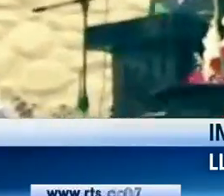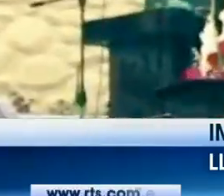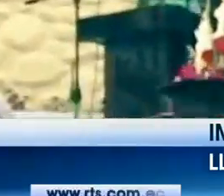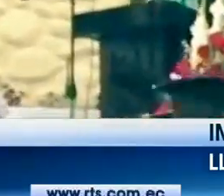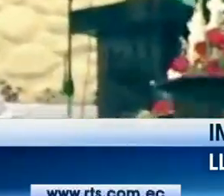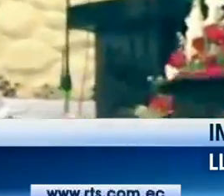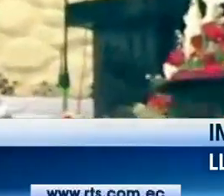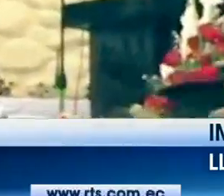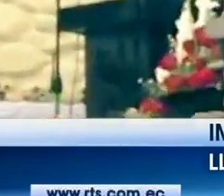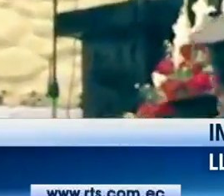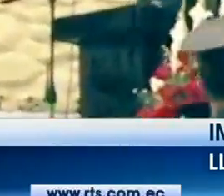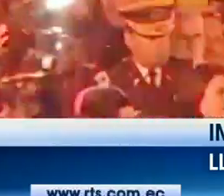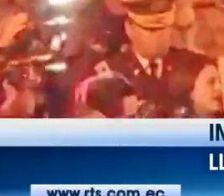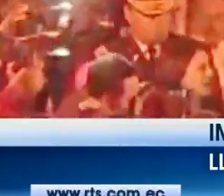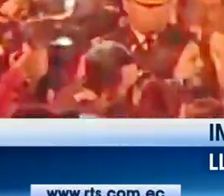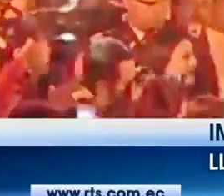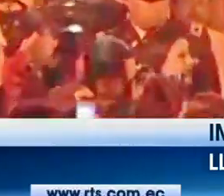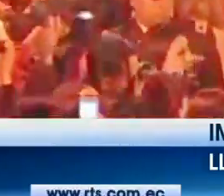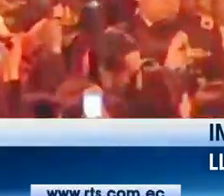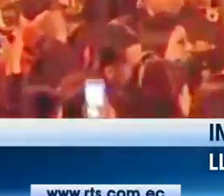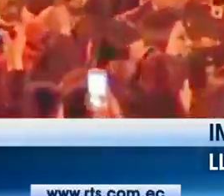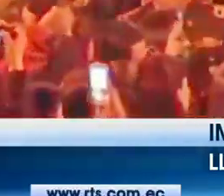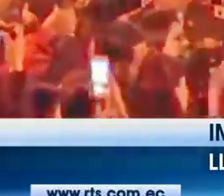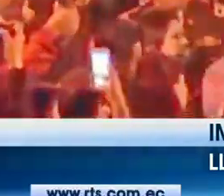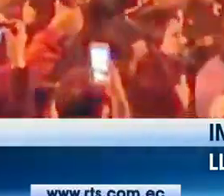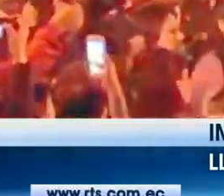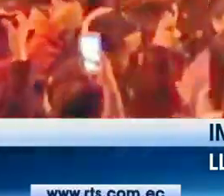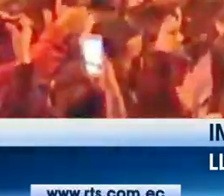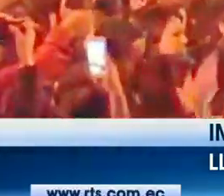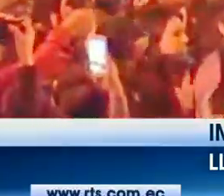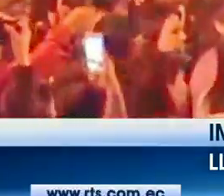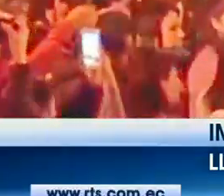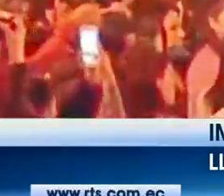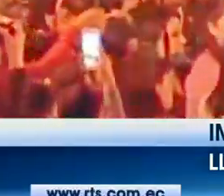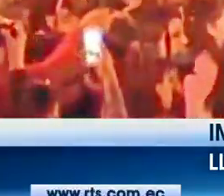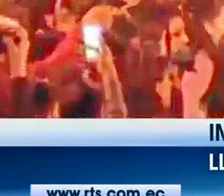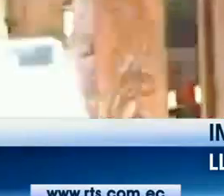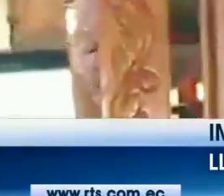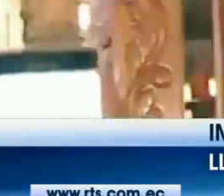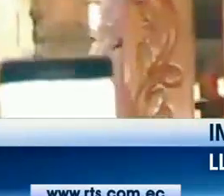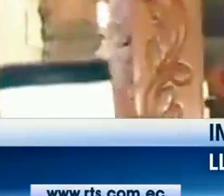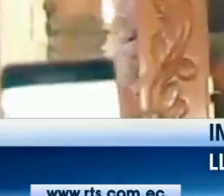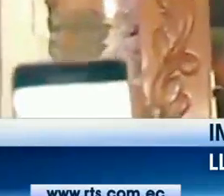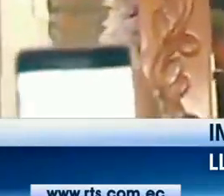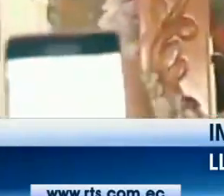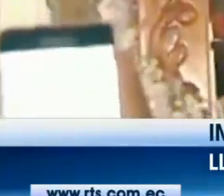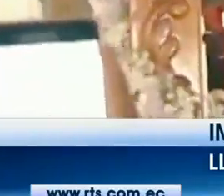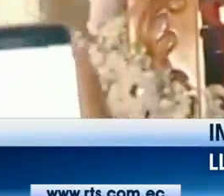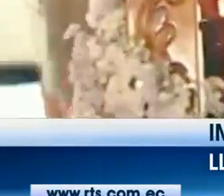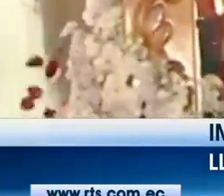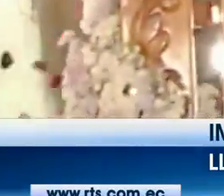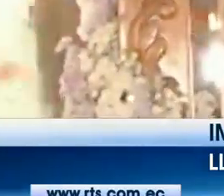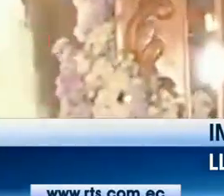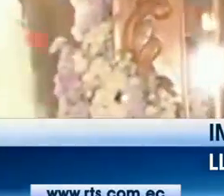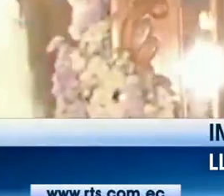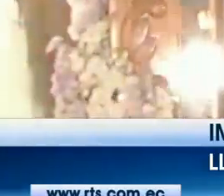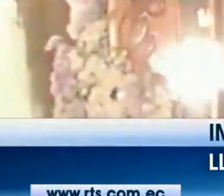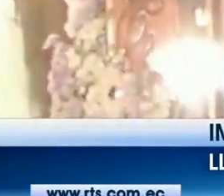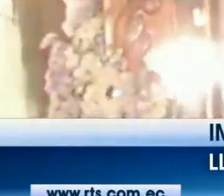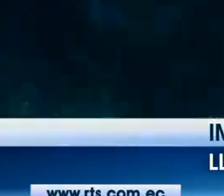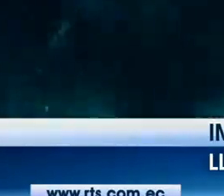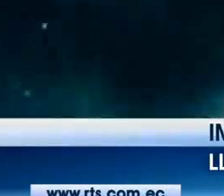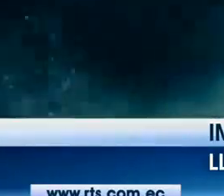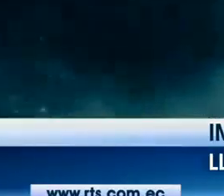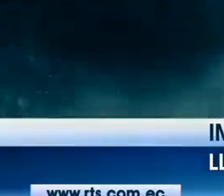la bienvenida a la Churona, para luego trasladarse a la puerta de la ciudad y pasar a la iglesia, a la catedral, en donde permanecerá hasta